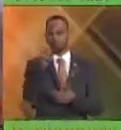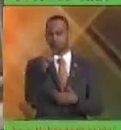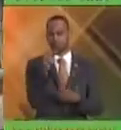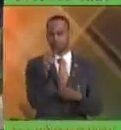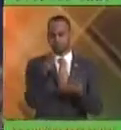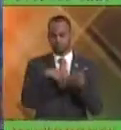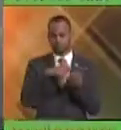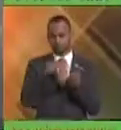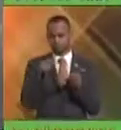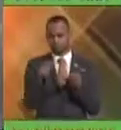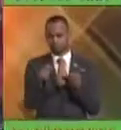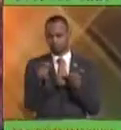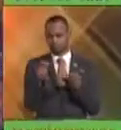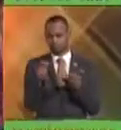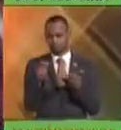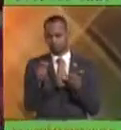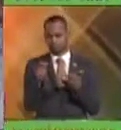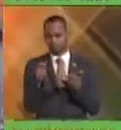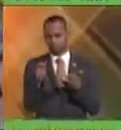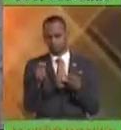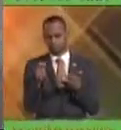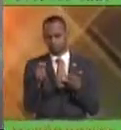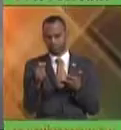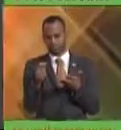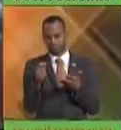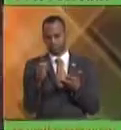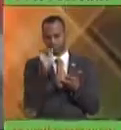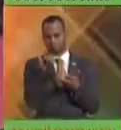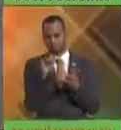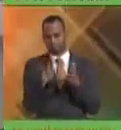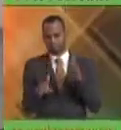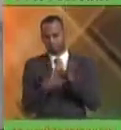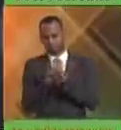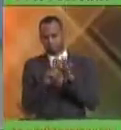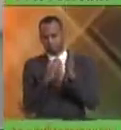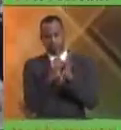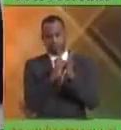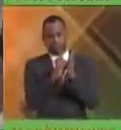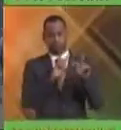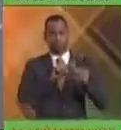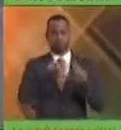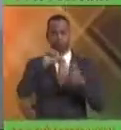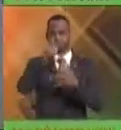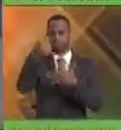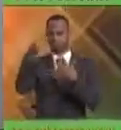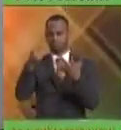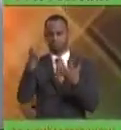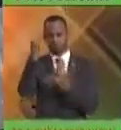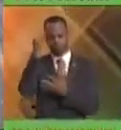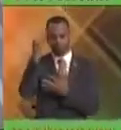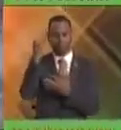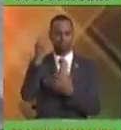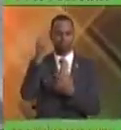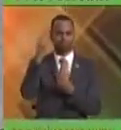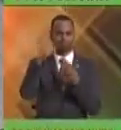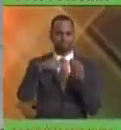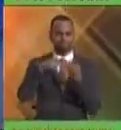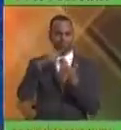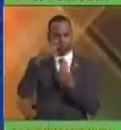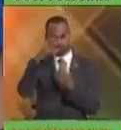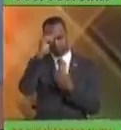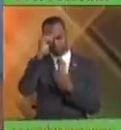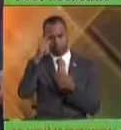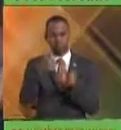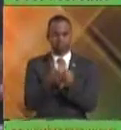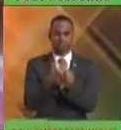una y no era lo que genera la discapacidad pero hay unos factores intelectuales hay que hablan de un